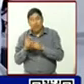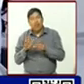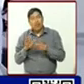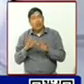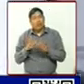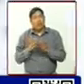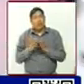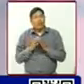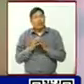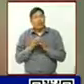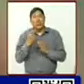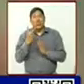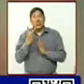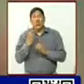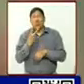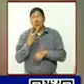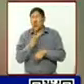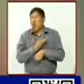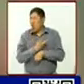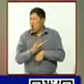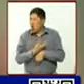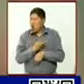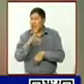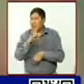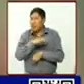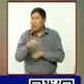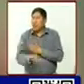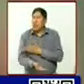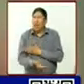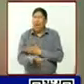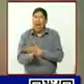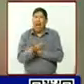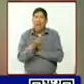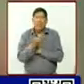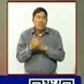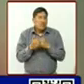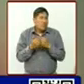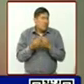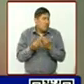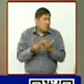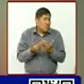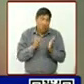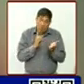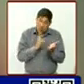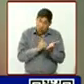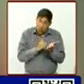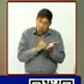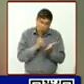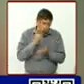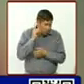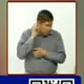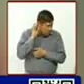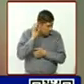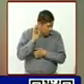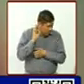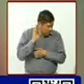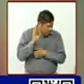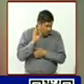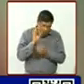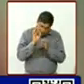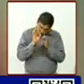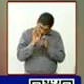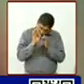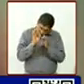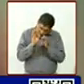ahí. 2 horas de operación desde las 6:30 de la mañana, ver cómo realmente el doctor es un crack, tiene el mínimo